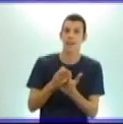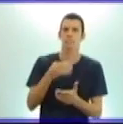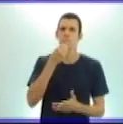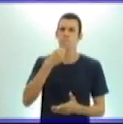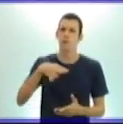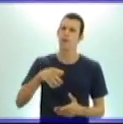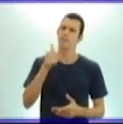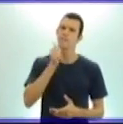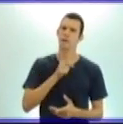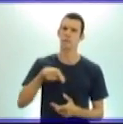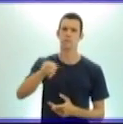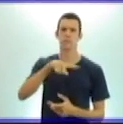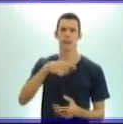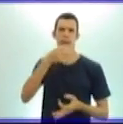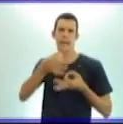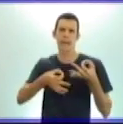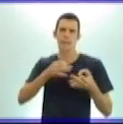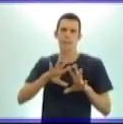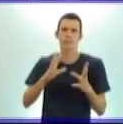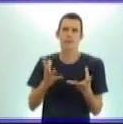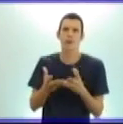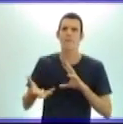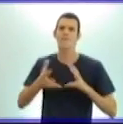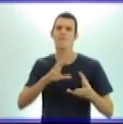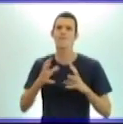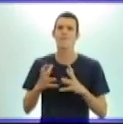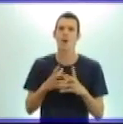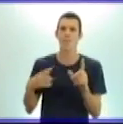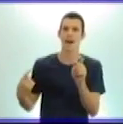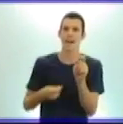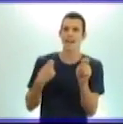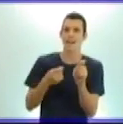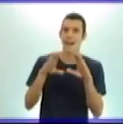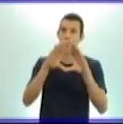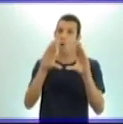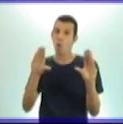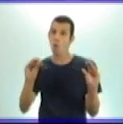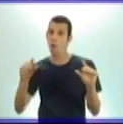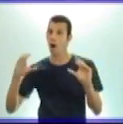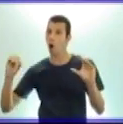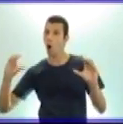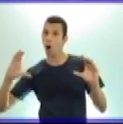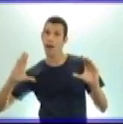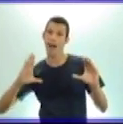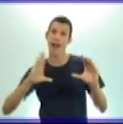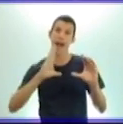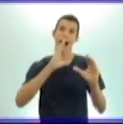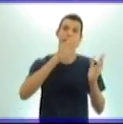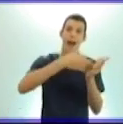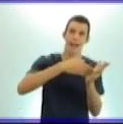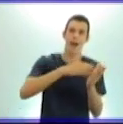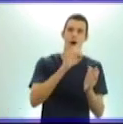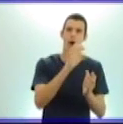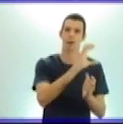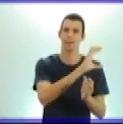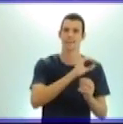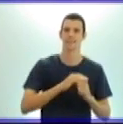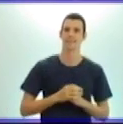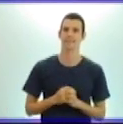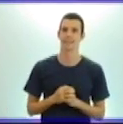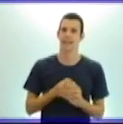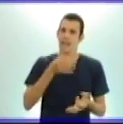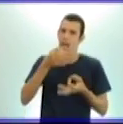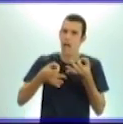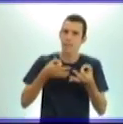Occidente, describir las principales acciones de la campaña oriental y valorar